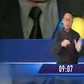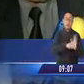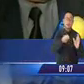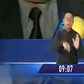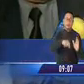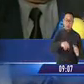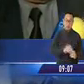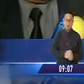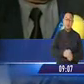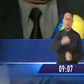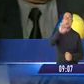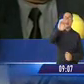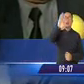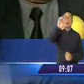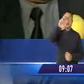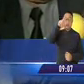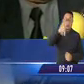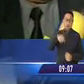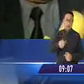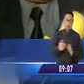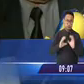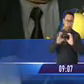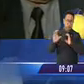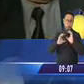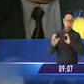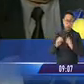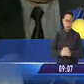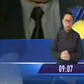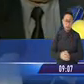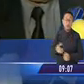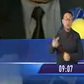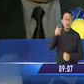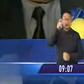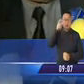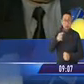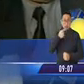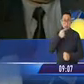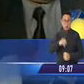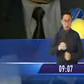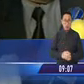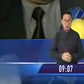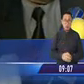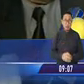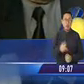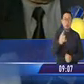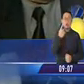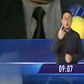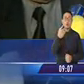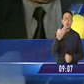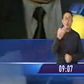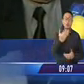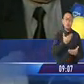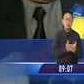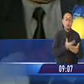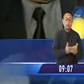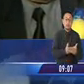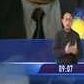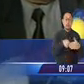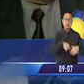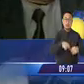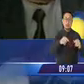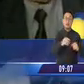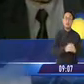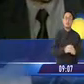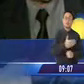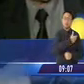haya conversado con alguien de la organización que la doctora ha señalado. No hay un solo elemento en donde el doctor Terán